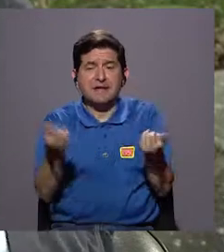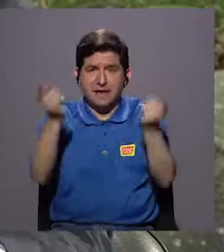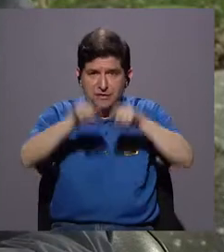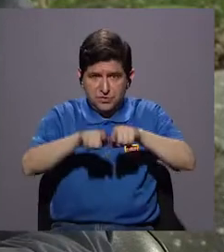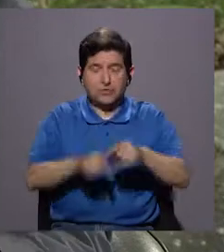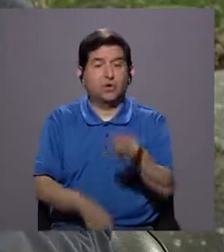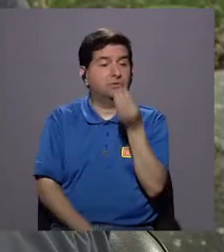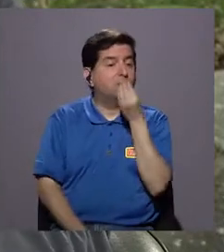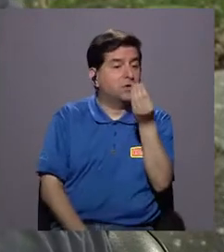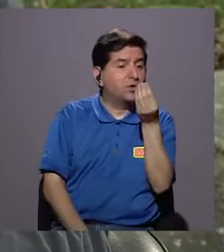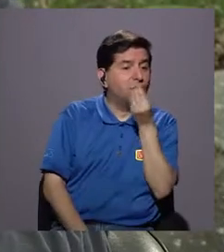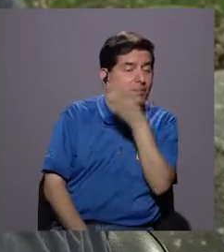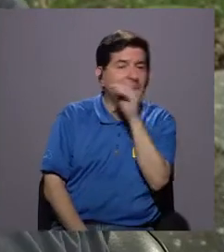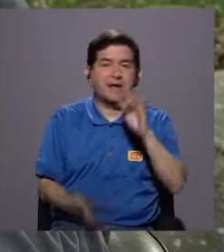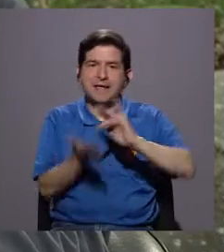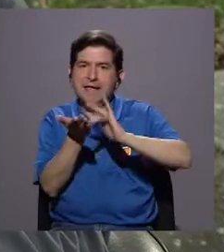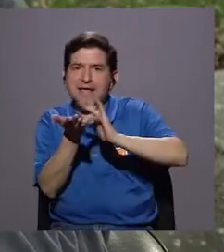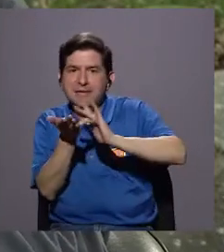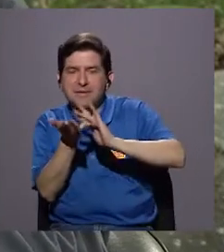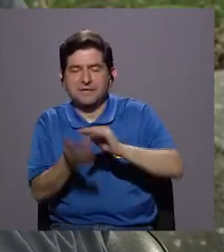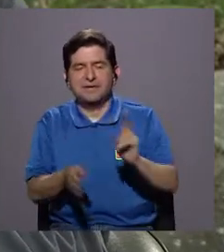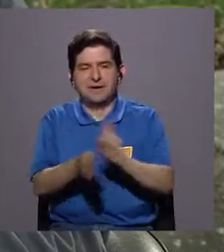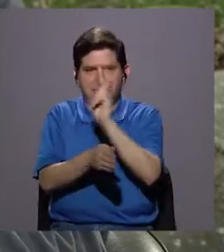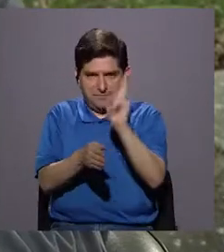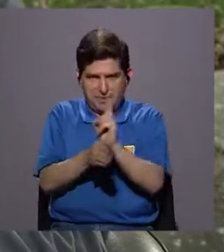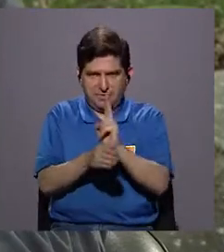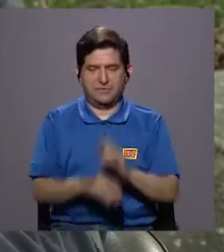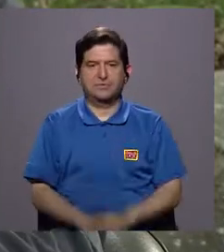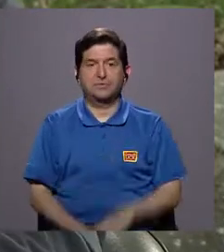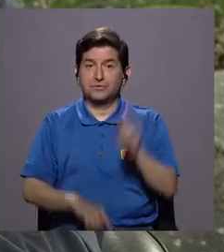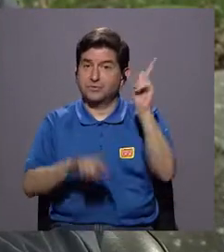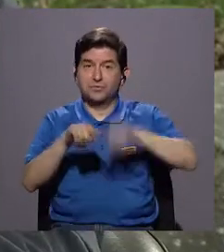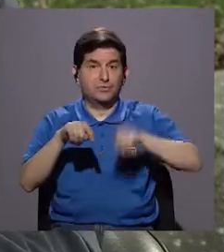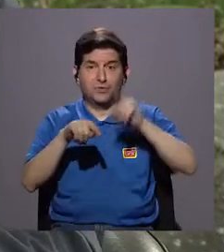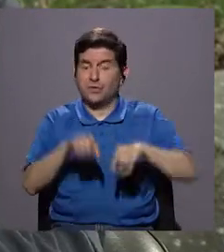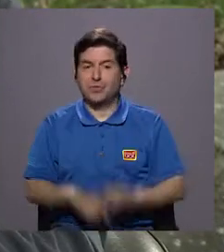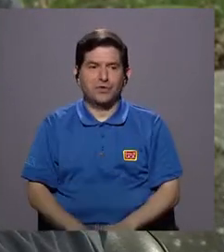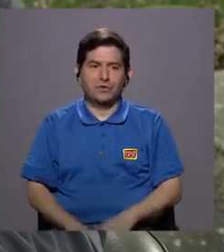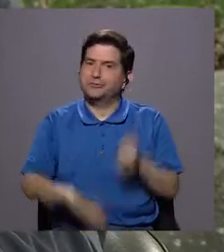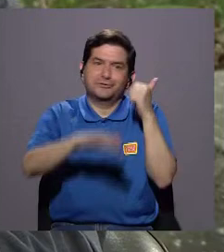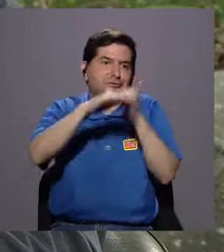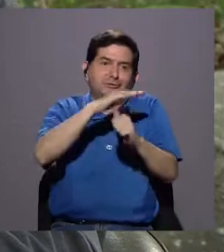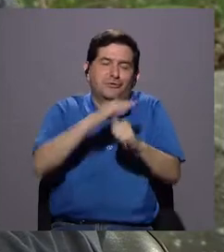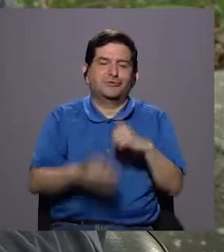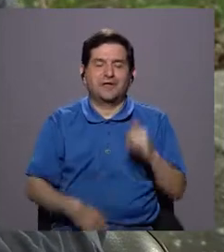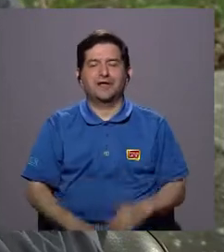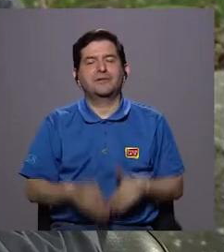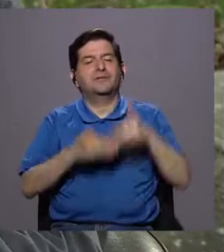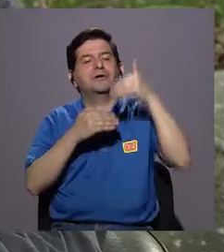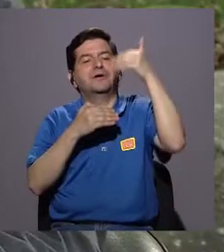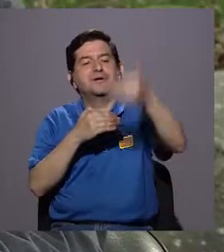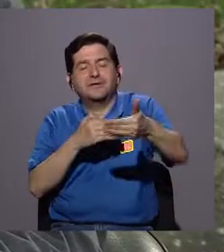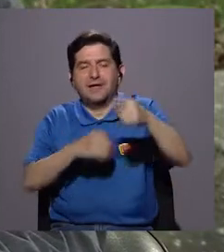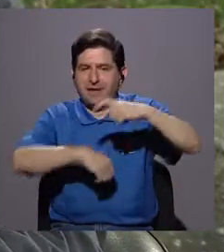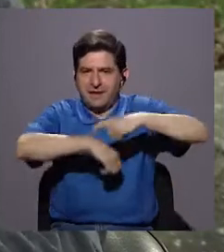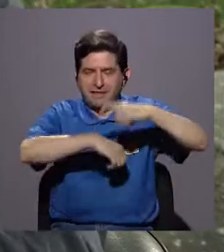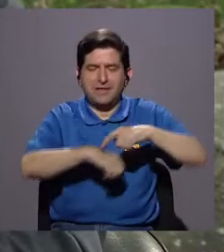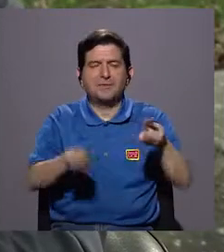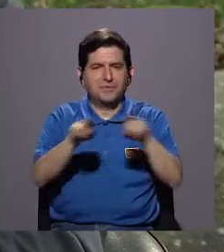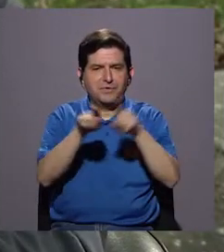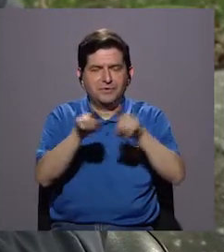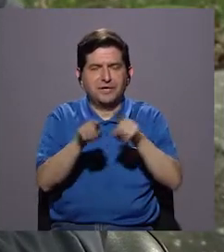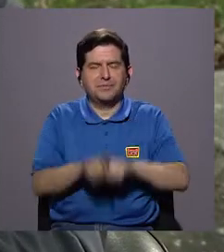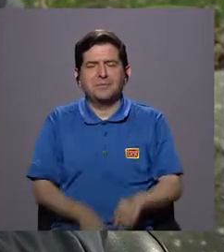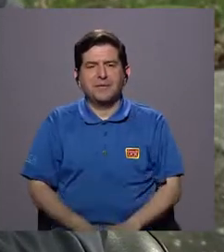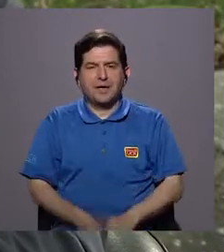entre lo que comemos y los medicamentos que consumimos, que no podemos tapar el sol con un dedo. Con el paso del tiempo, una de las cosas que también vamos a comenzar